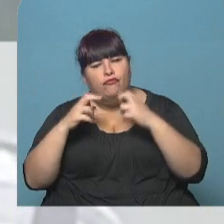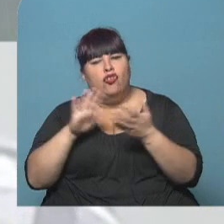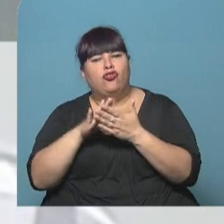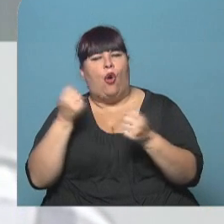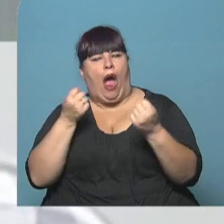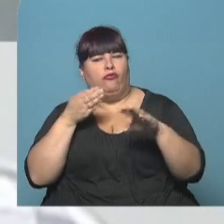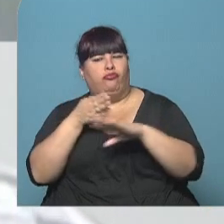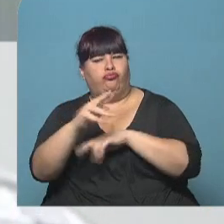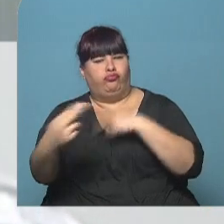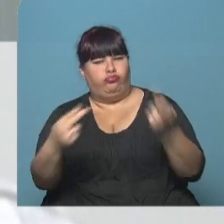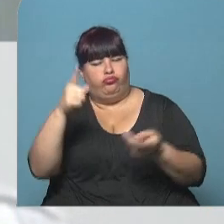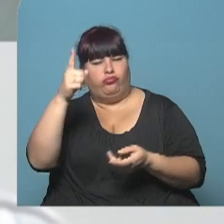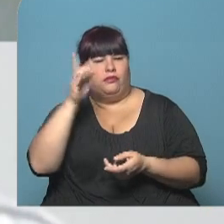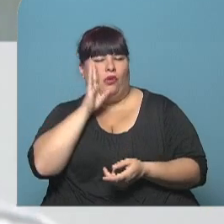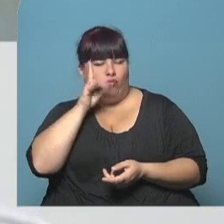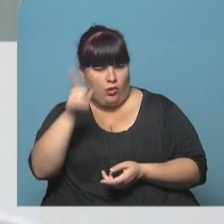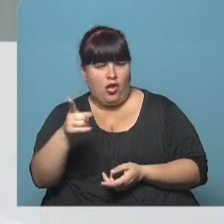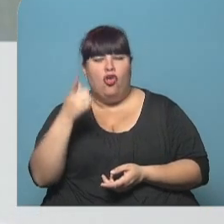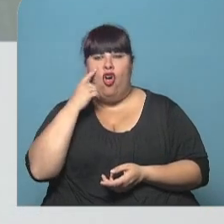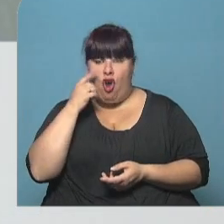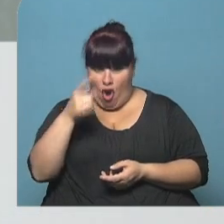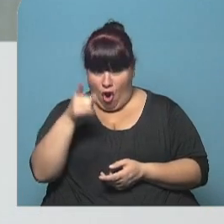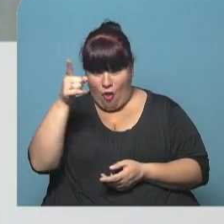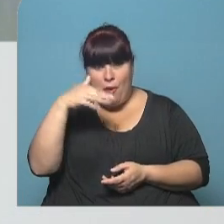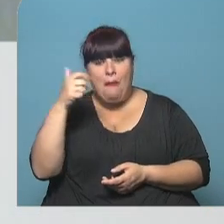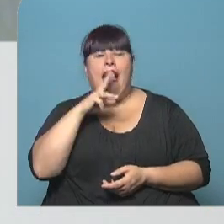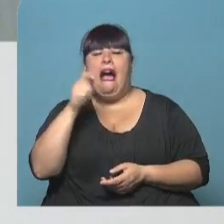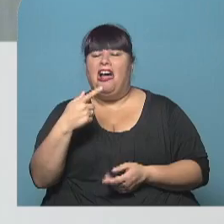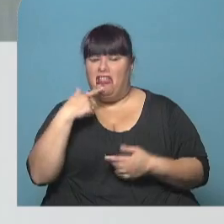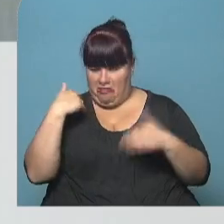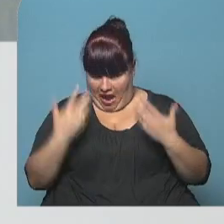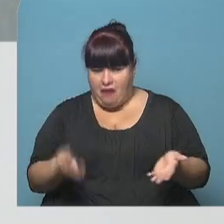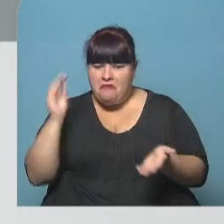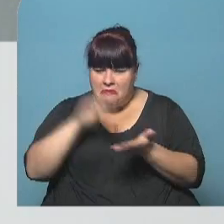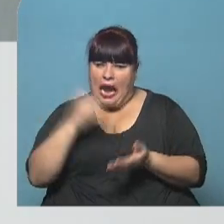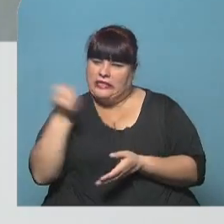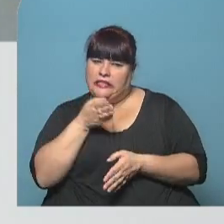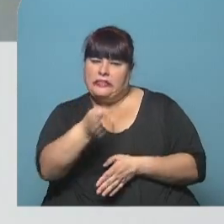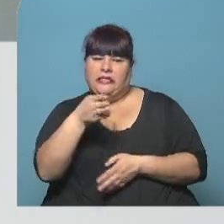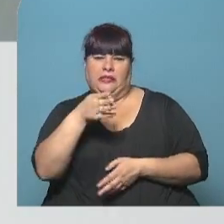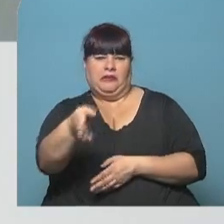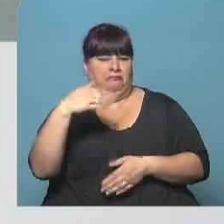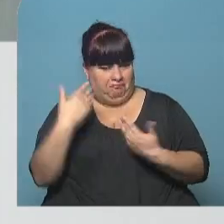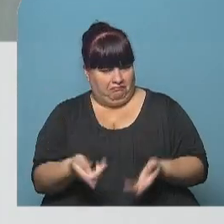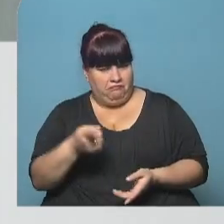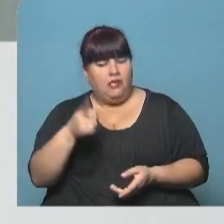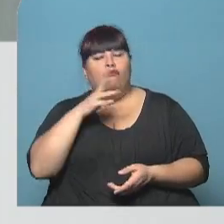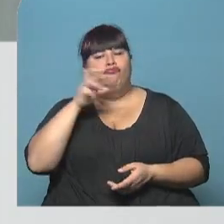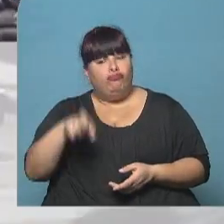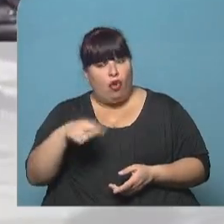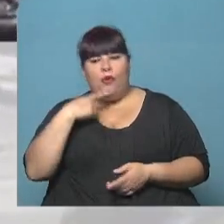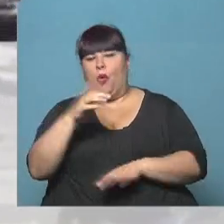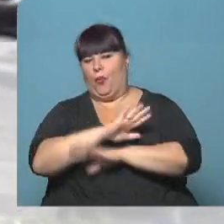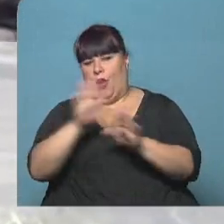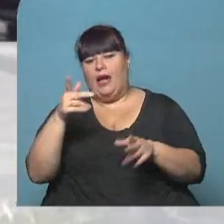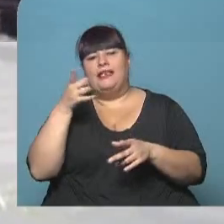Investigación del atentado en Estados Unidos. El atacante de Manhattan manifestó que hubiese seguido matando gente. Donald Trump dijo